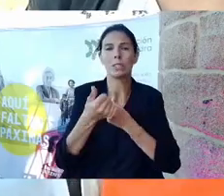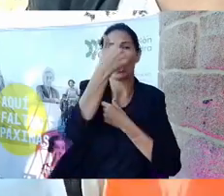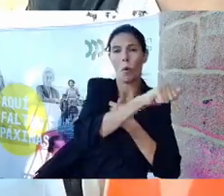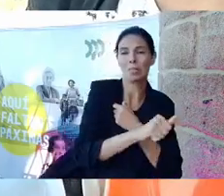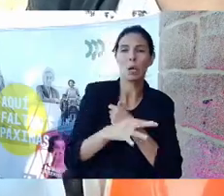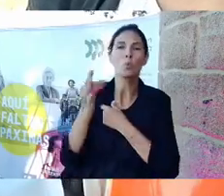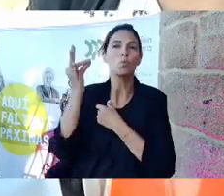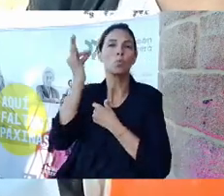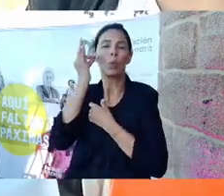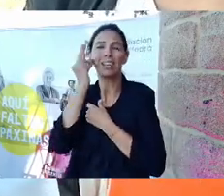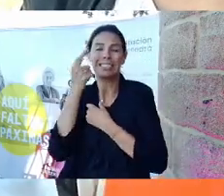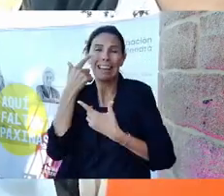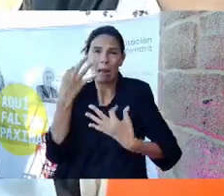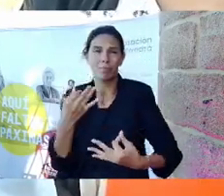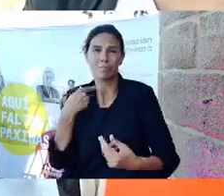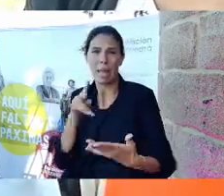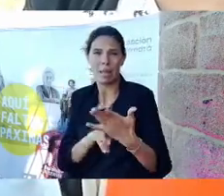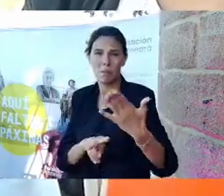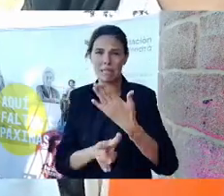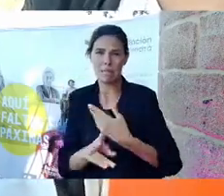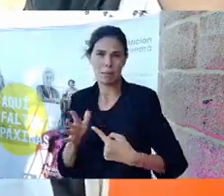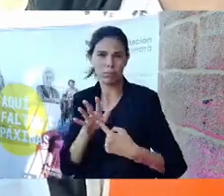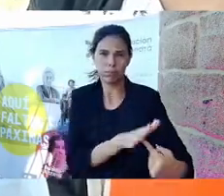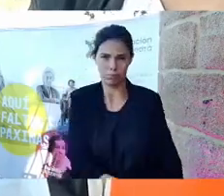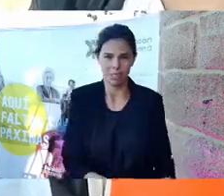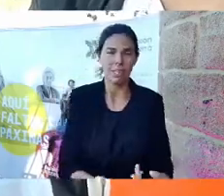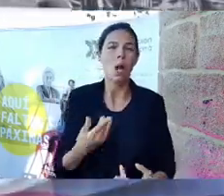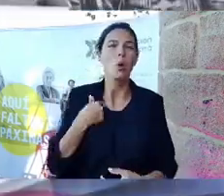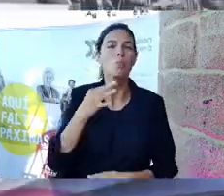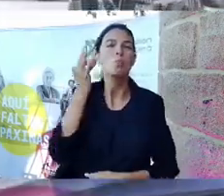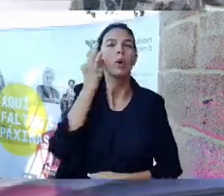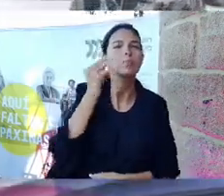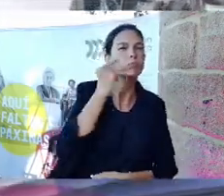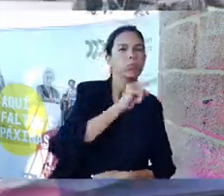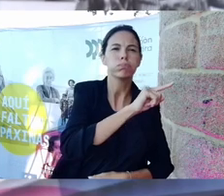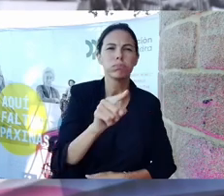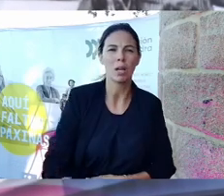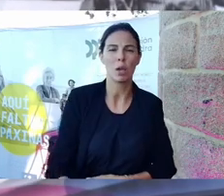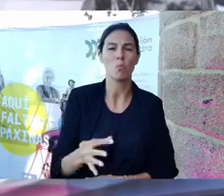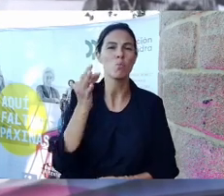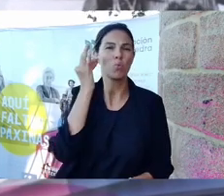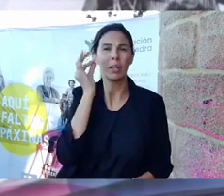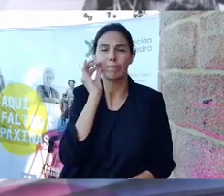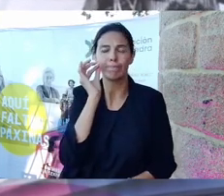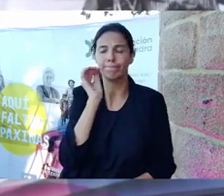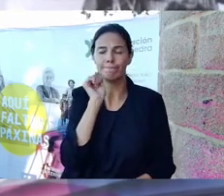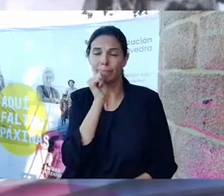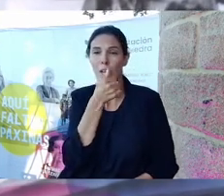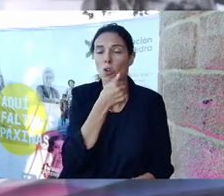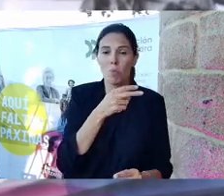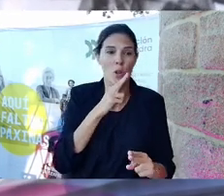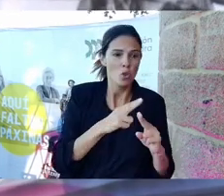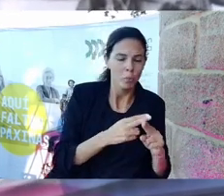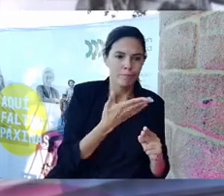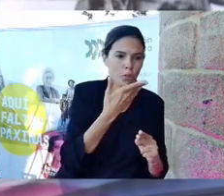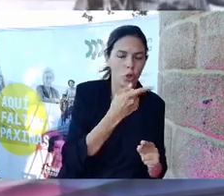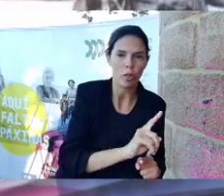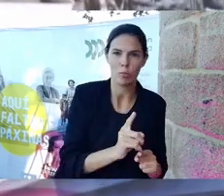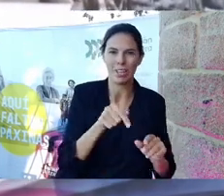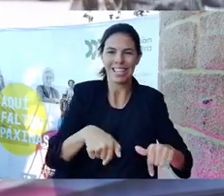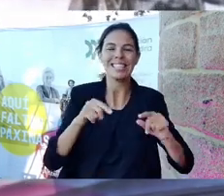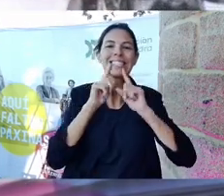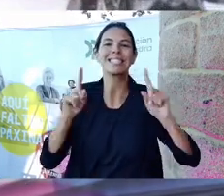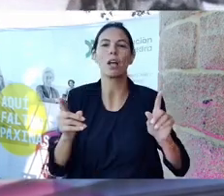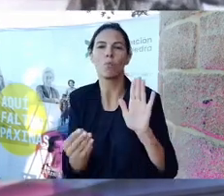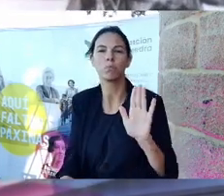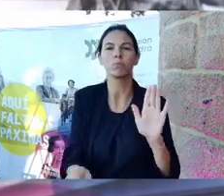por homes onde as mulleres pois quedaron invisibilizadas. Mulleres extraordinarias e mulleres anónimas que incorporamos